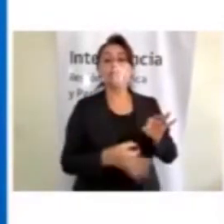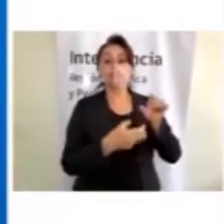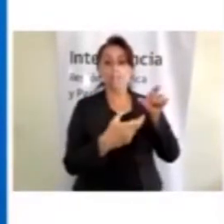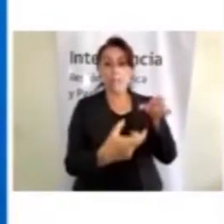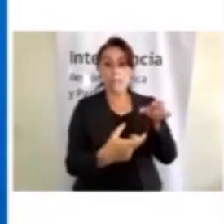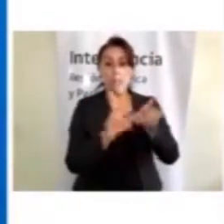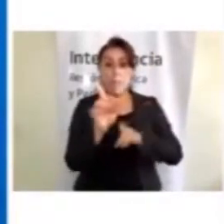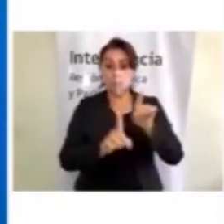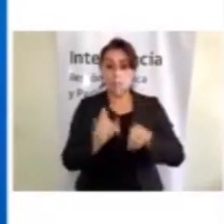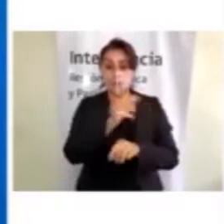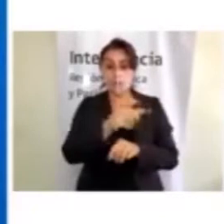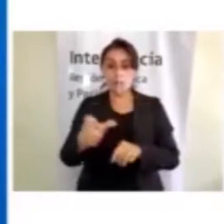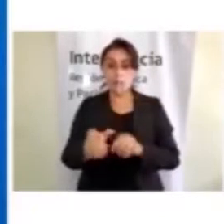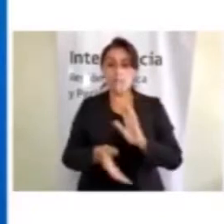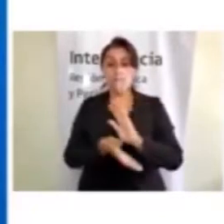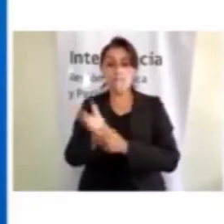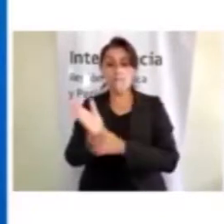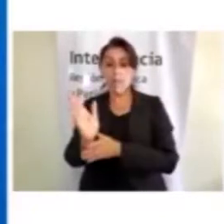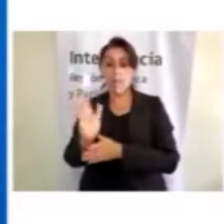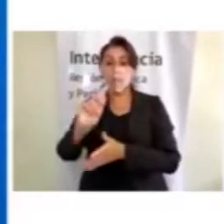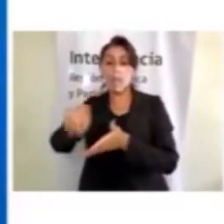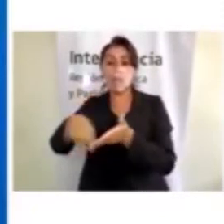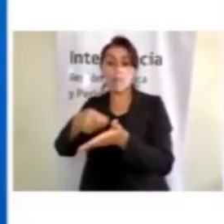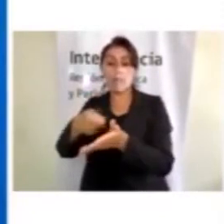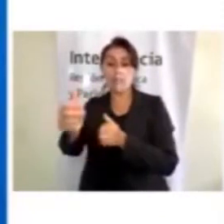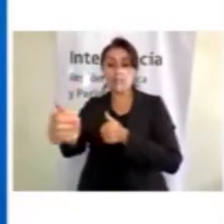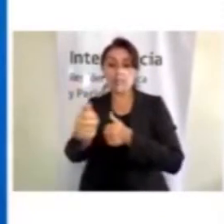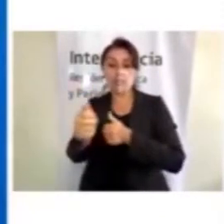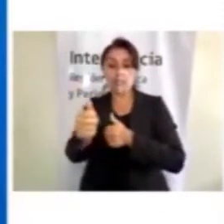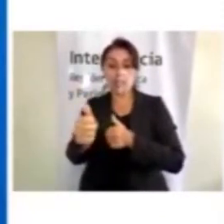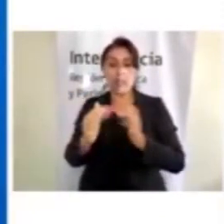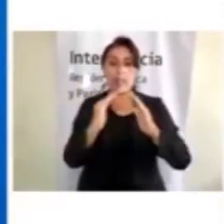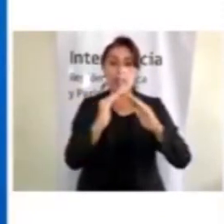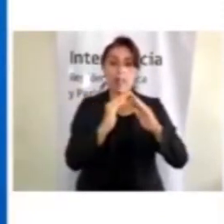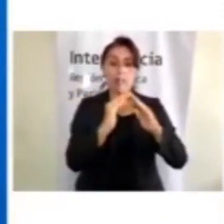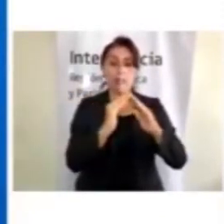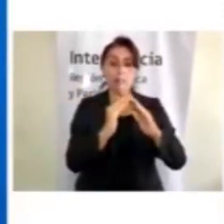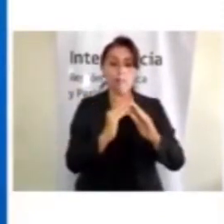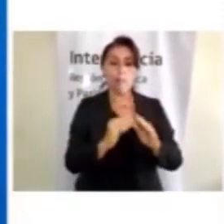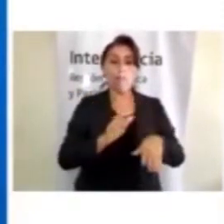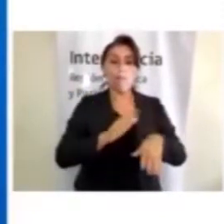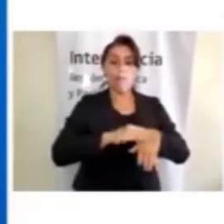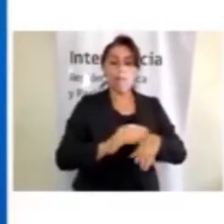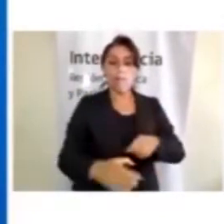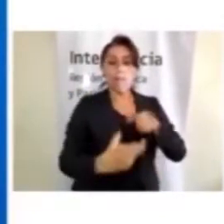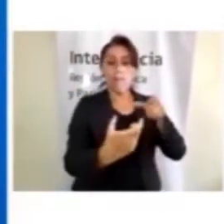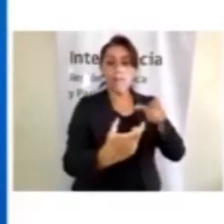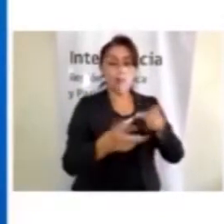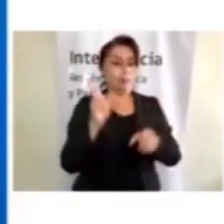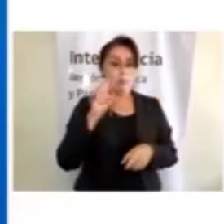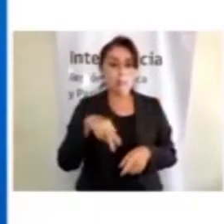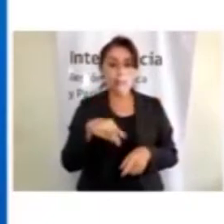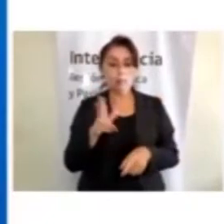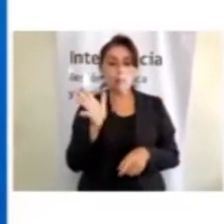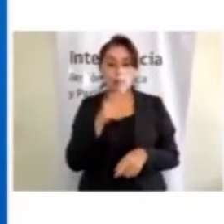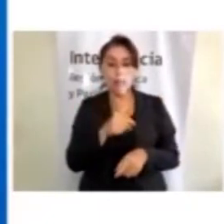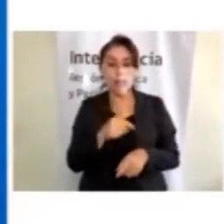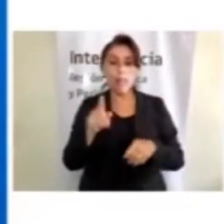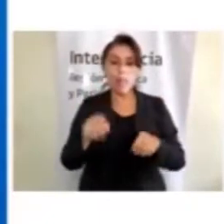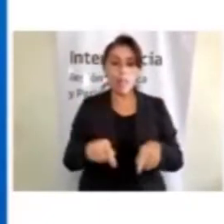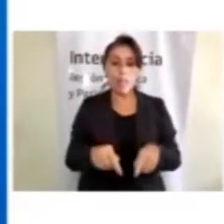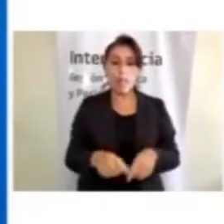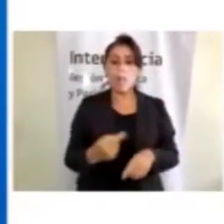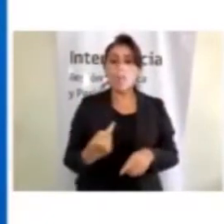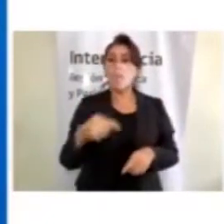a 1 cuadra, a 2 cuadras, muy próximo a su domicilio sin permiso. Ya hemos informado en reiteradas ocasiones que tenemos una